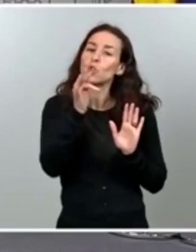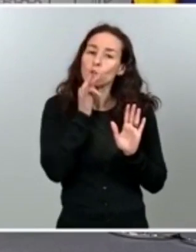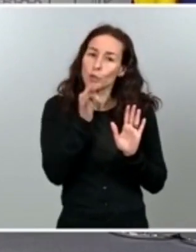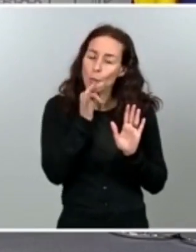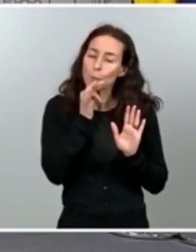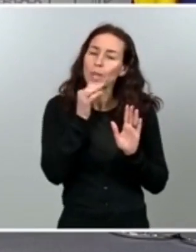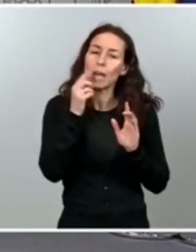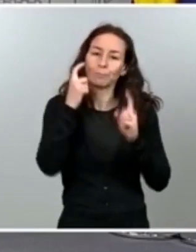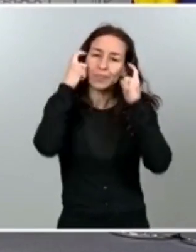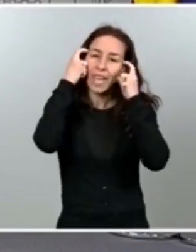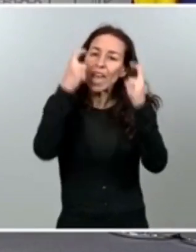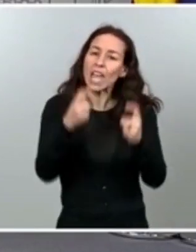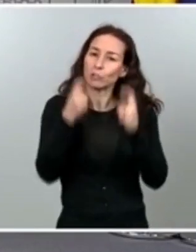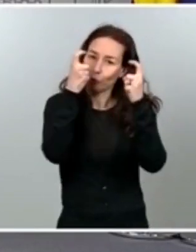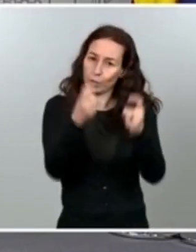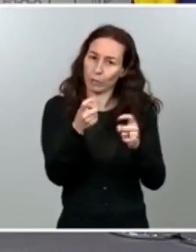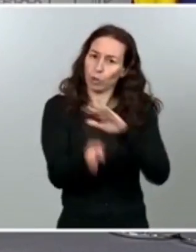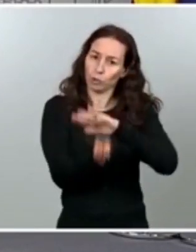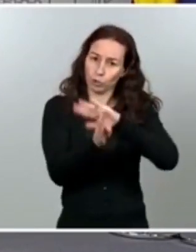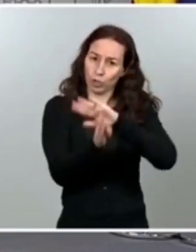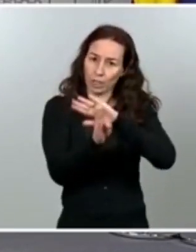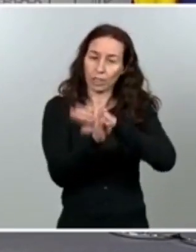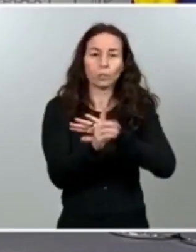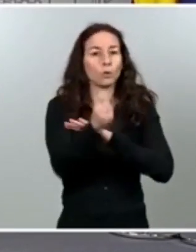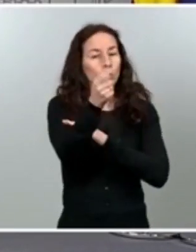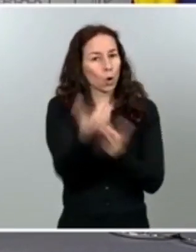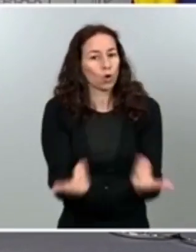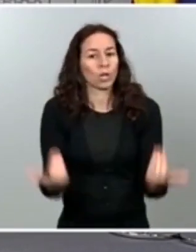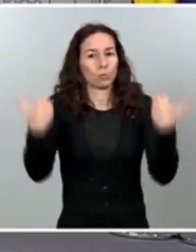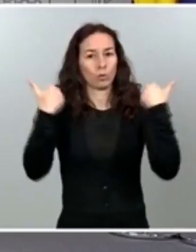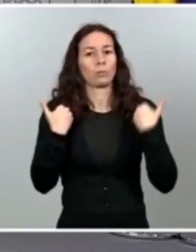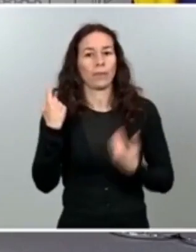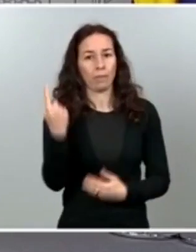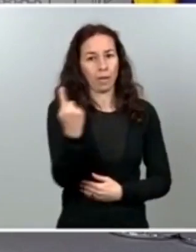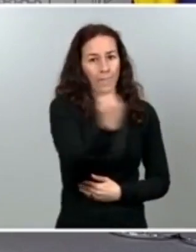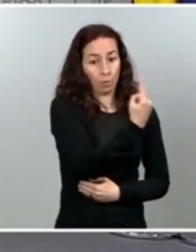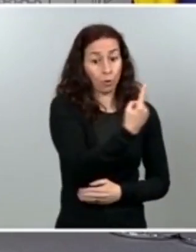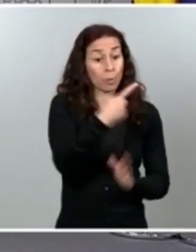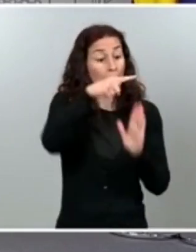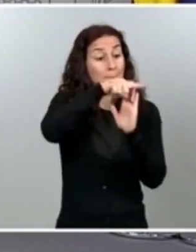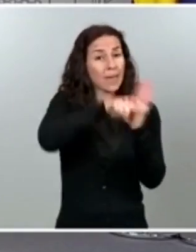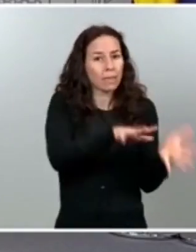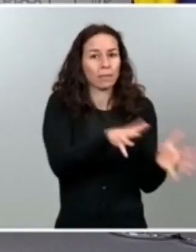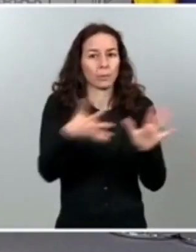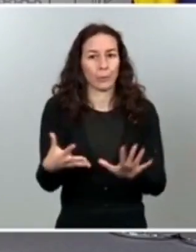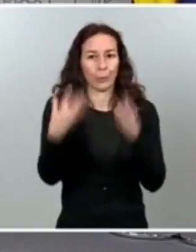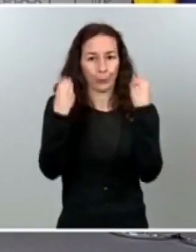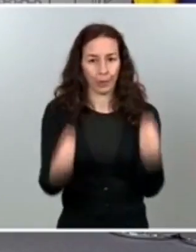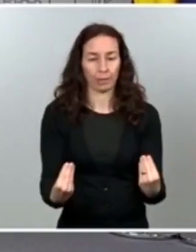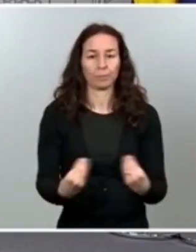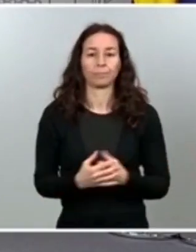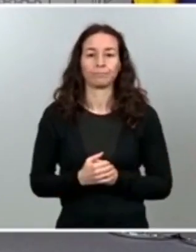por garantizar la corresponsabilidad de todos en la implementación de estas medidas el problema es que